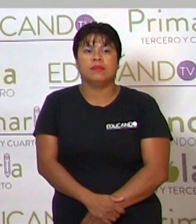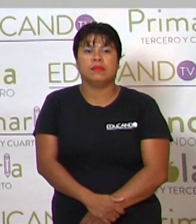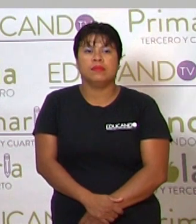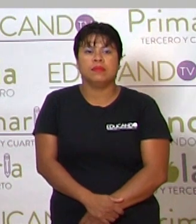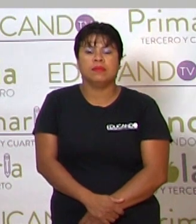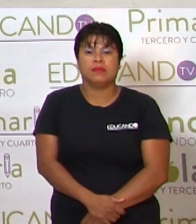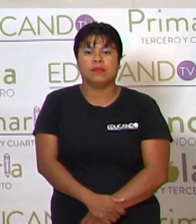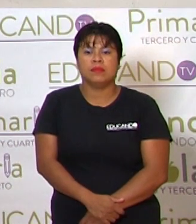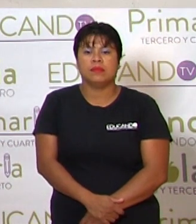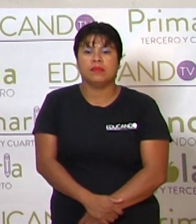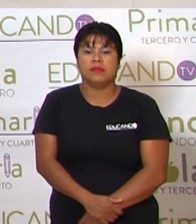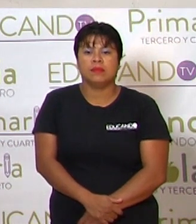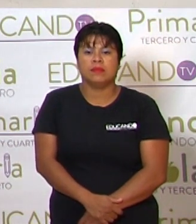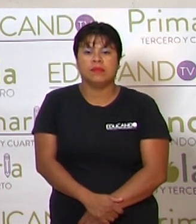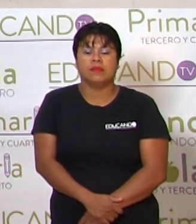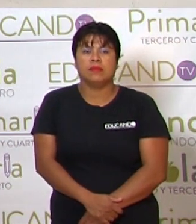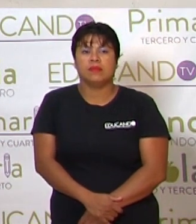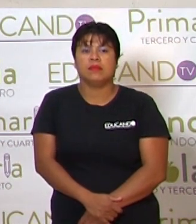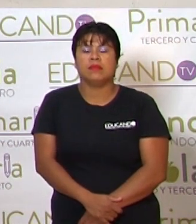bien,